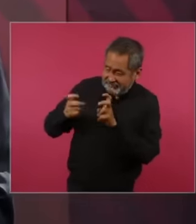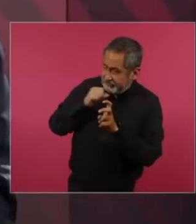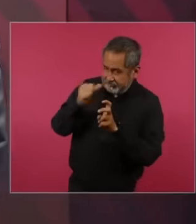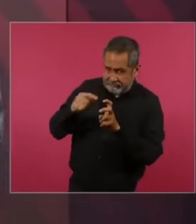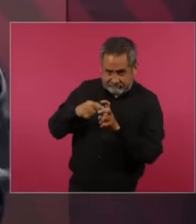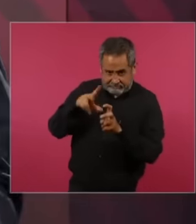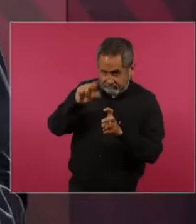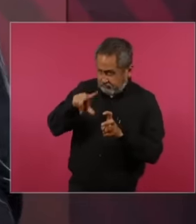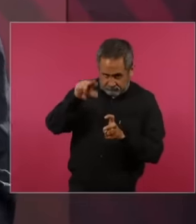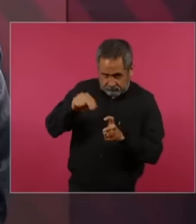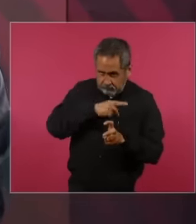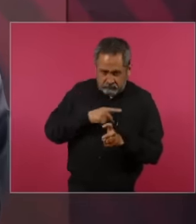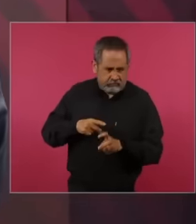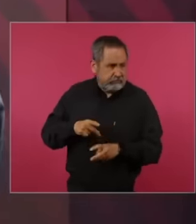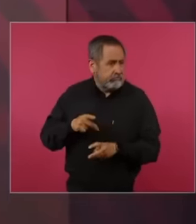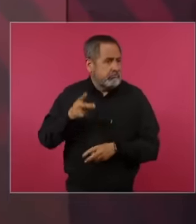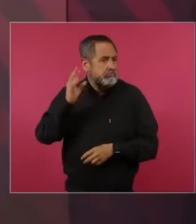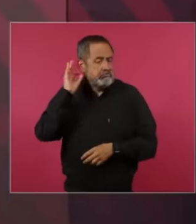es